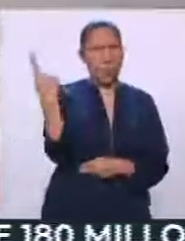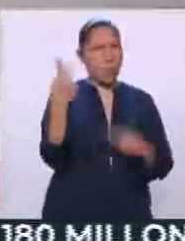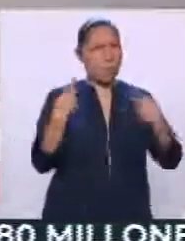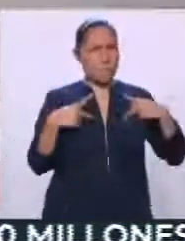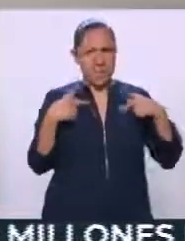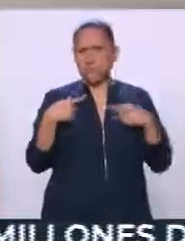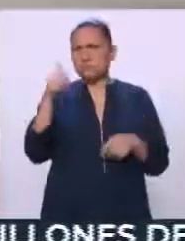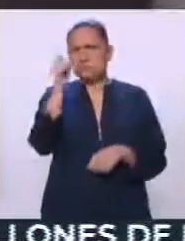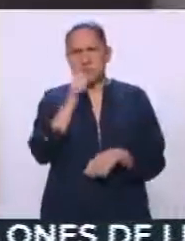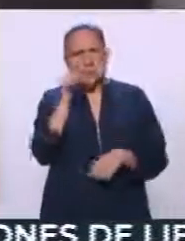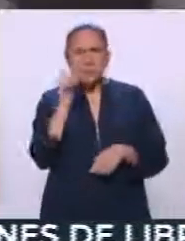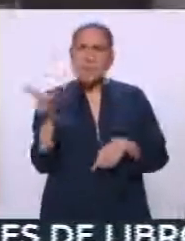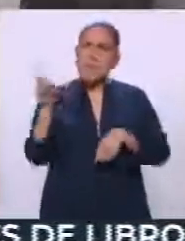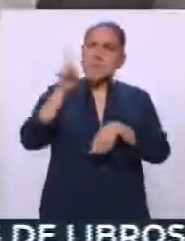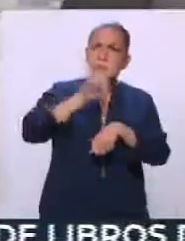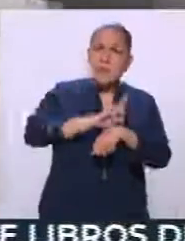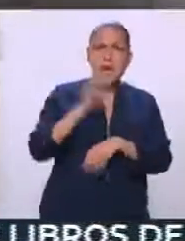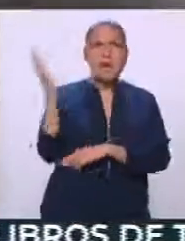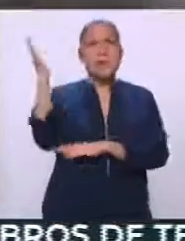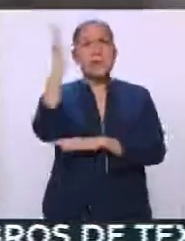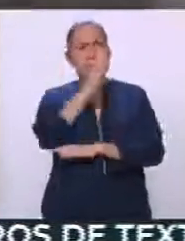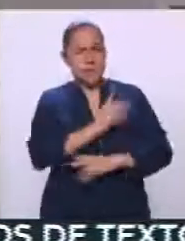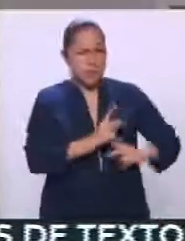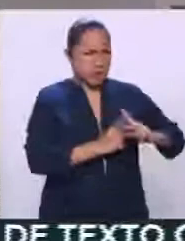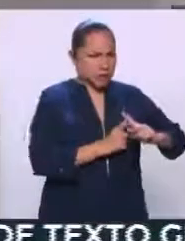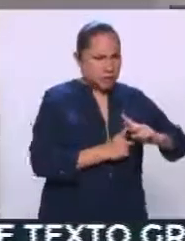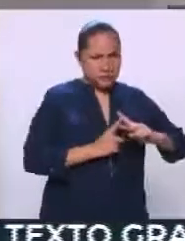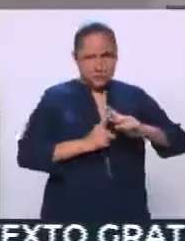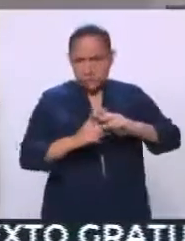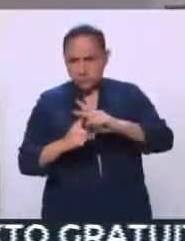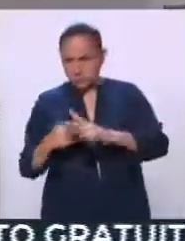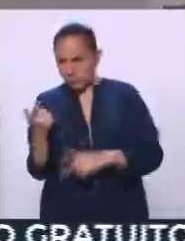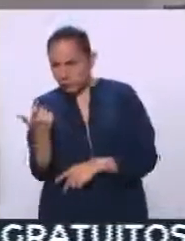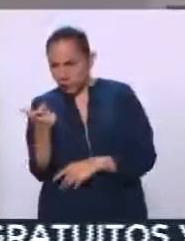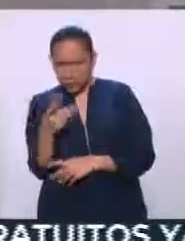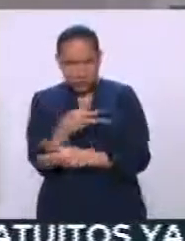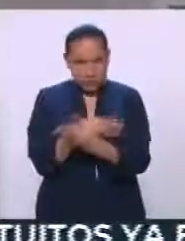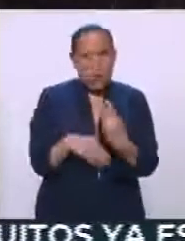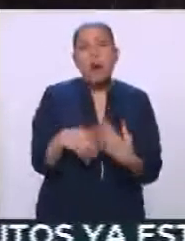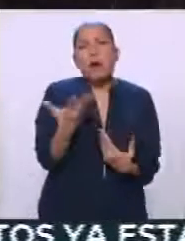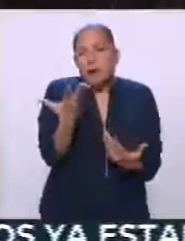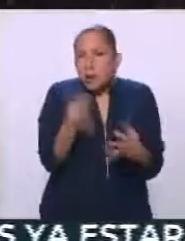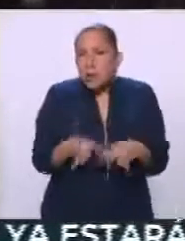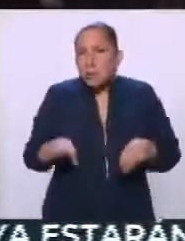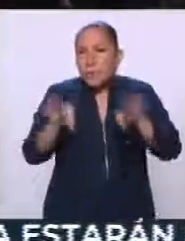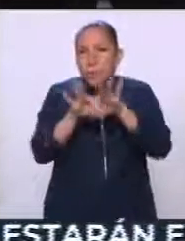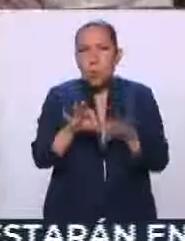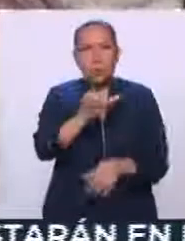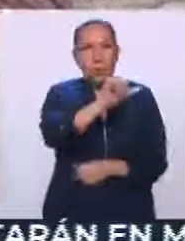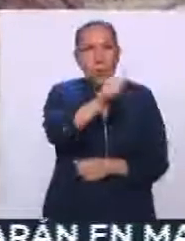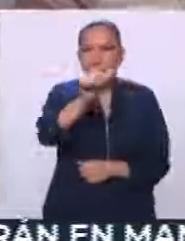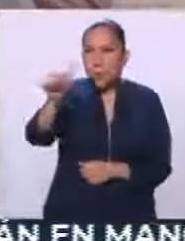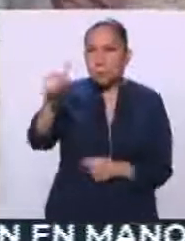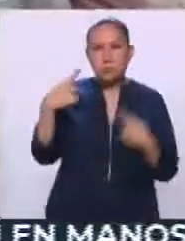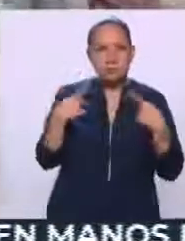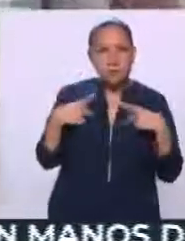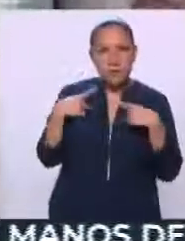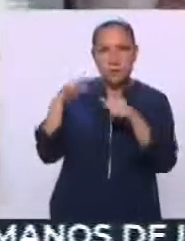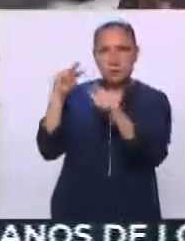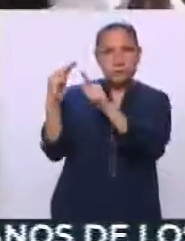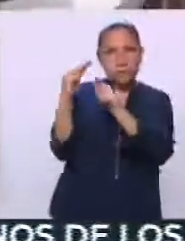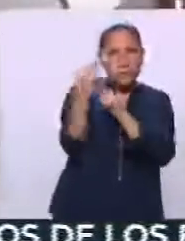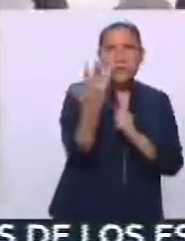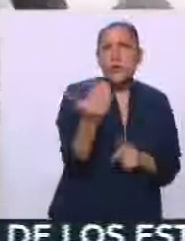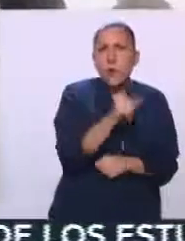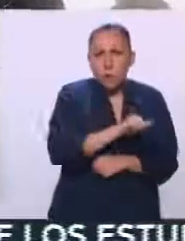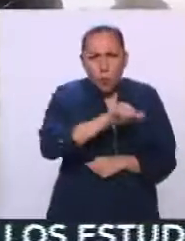día, economía con sazón. La idea es escuchar otras voces, probar otros platillos, otras